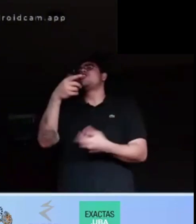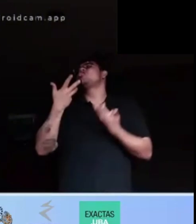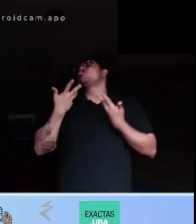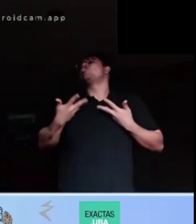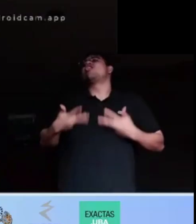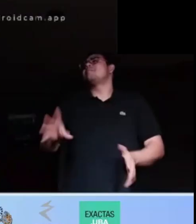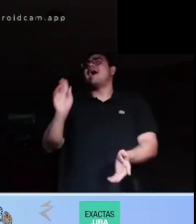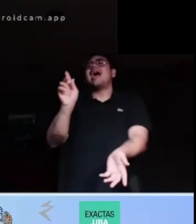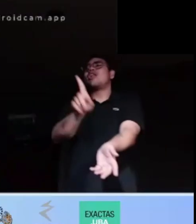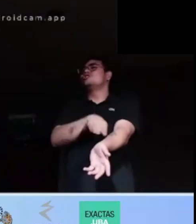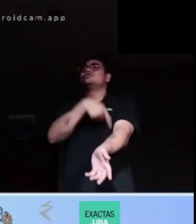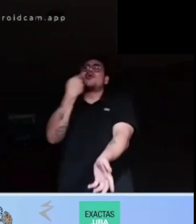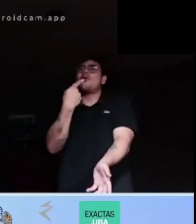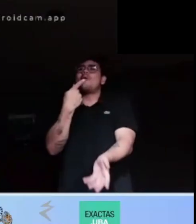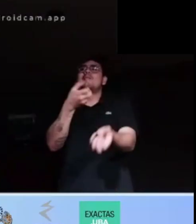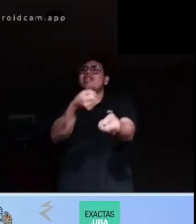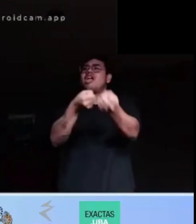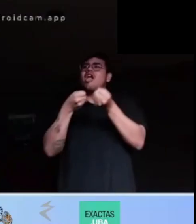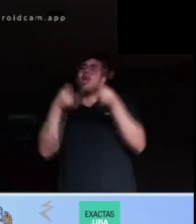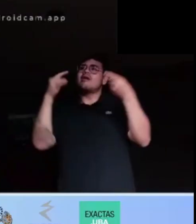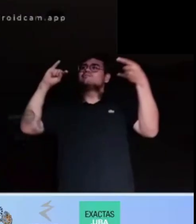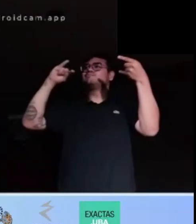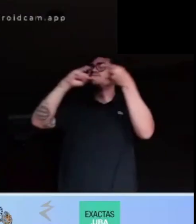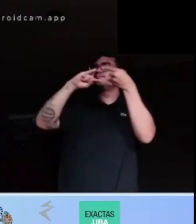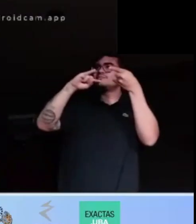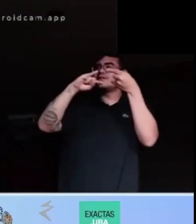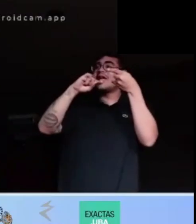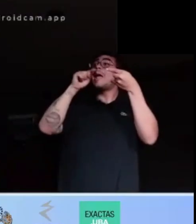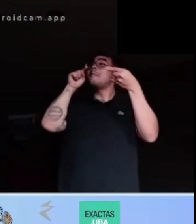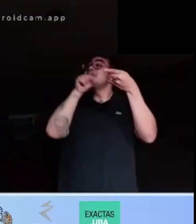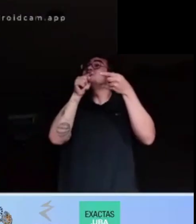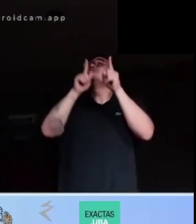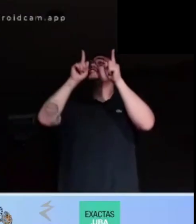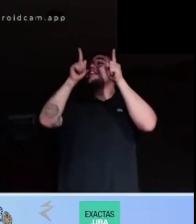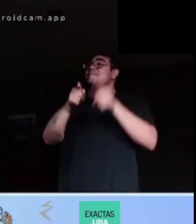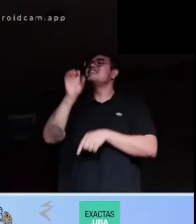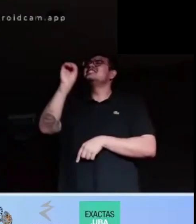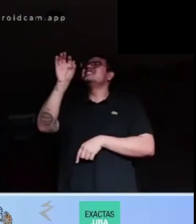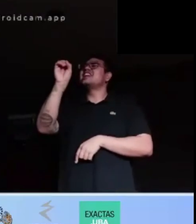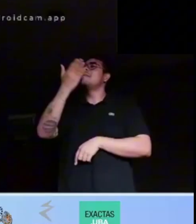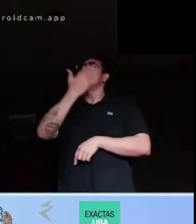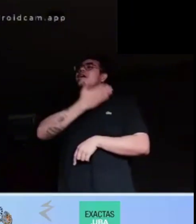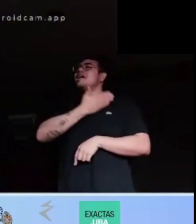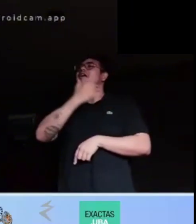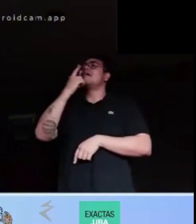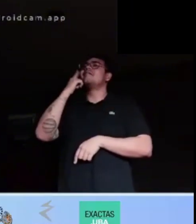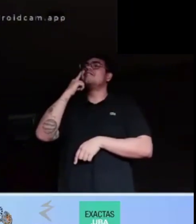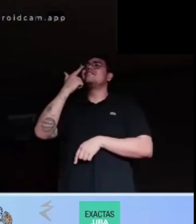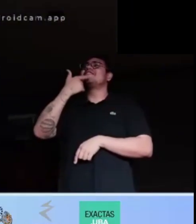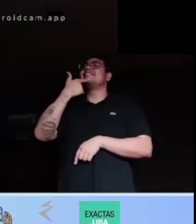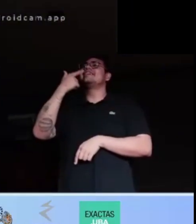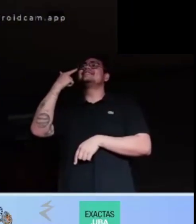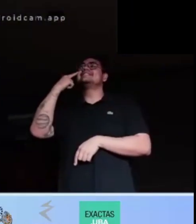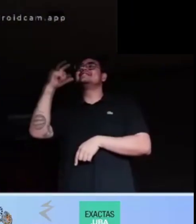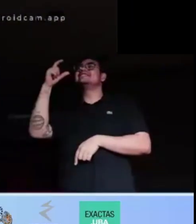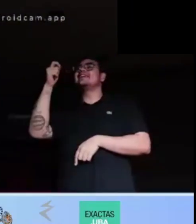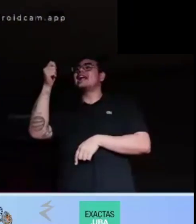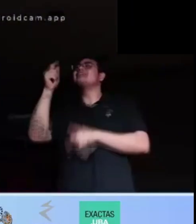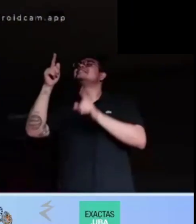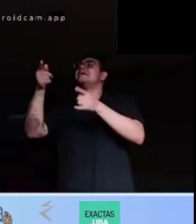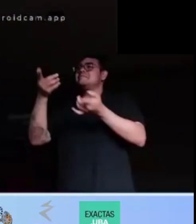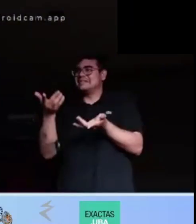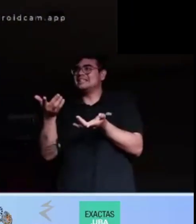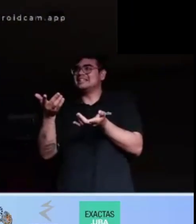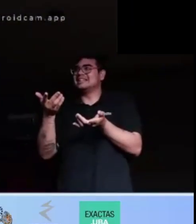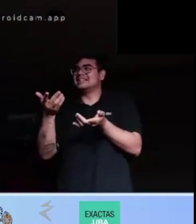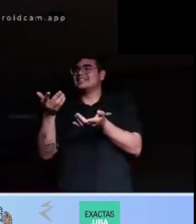que hay mucha historia atrás de eso. Y después pasamos a aquellas fuerzas que también vivimos y que no se ven, no se tocan. Es decir,